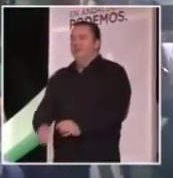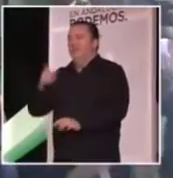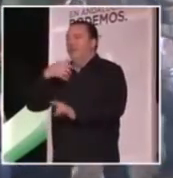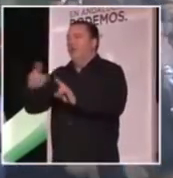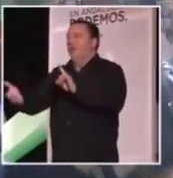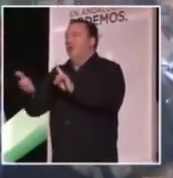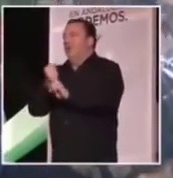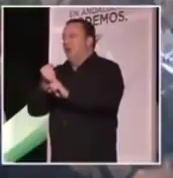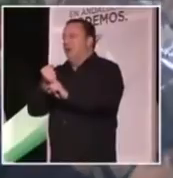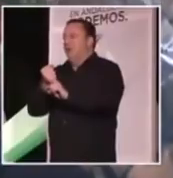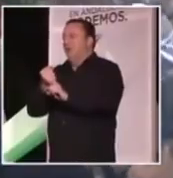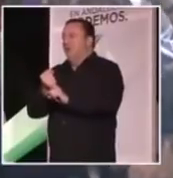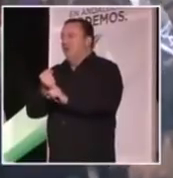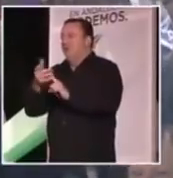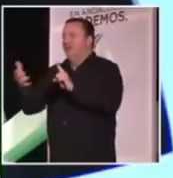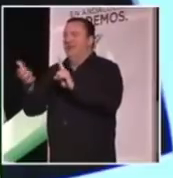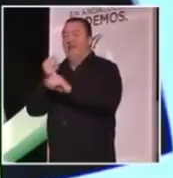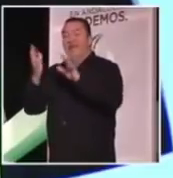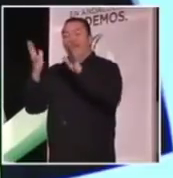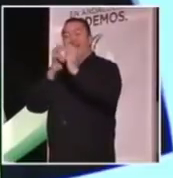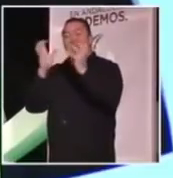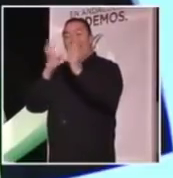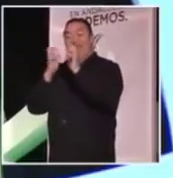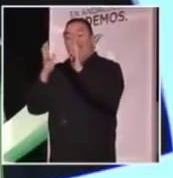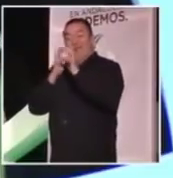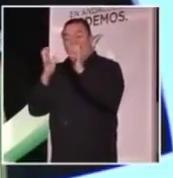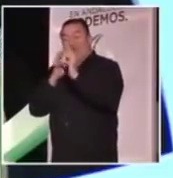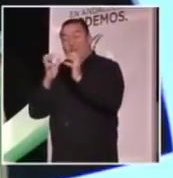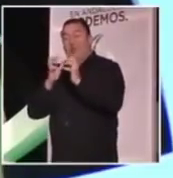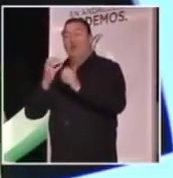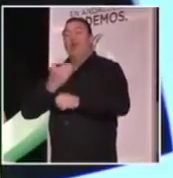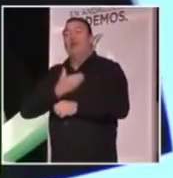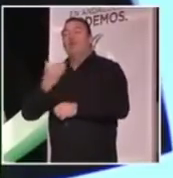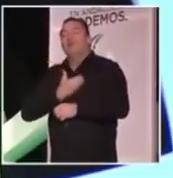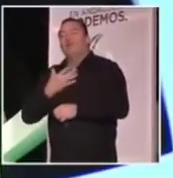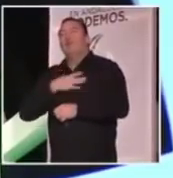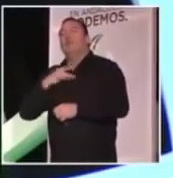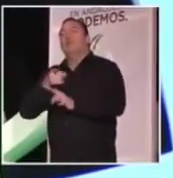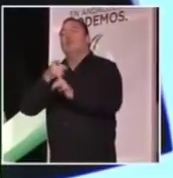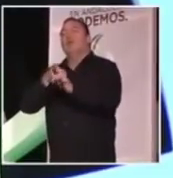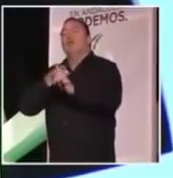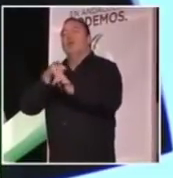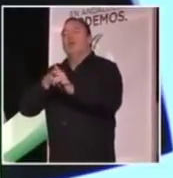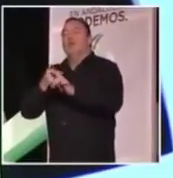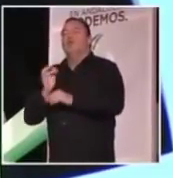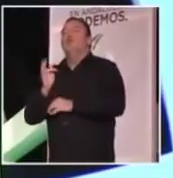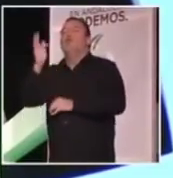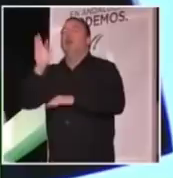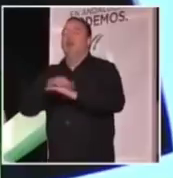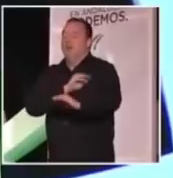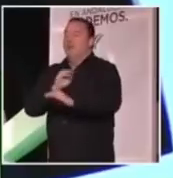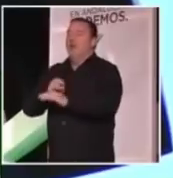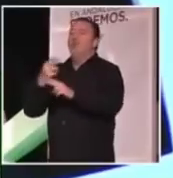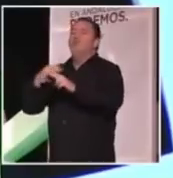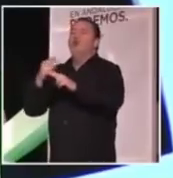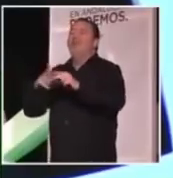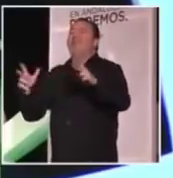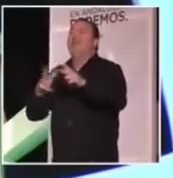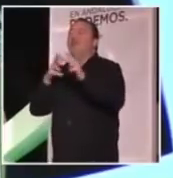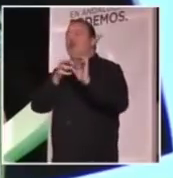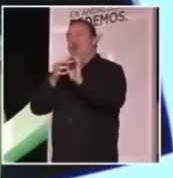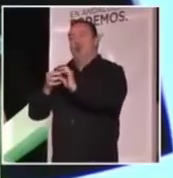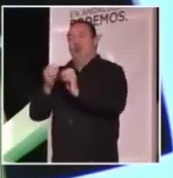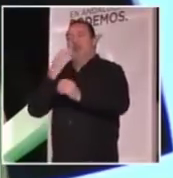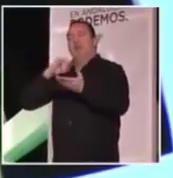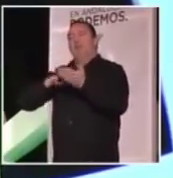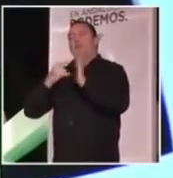Logramos en ese acuerdo que los ayuntamientos puedan utilizar el superávit para invertir en políticas sociales, como